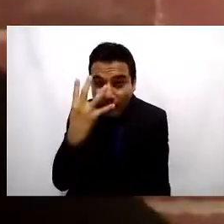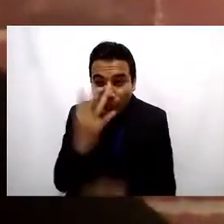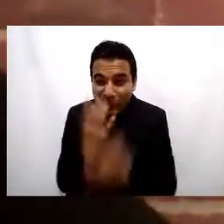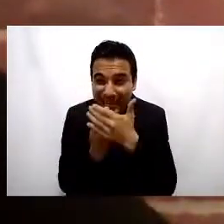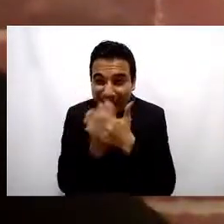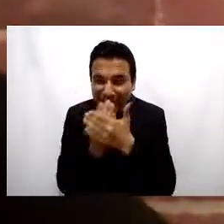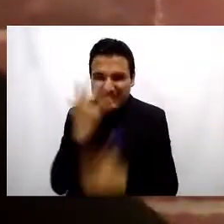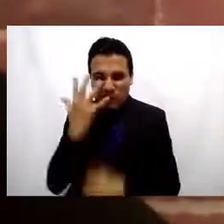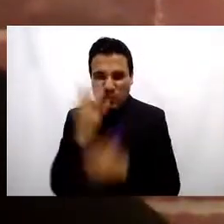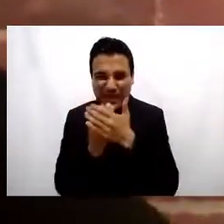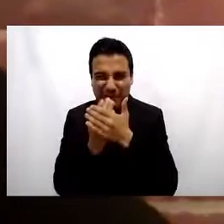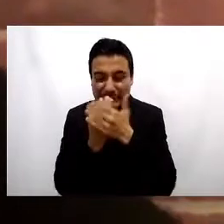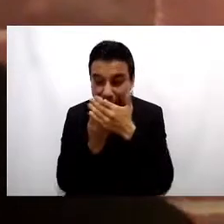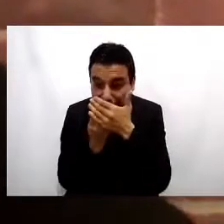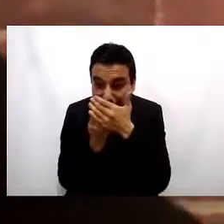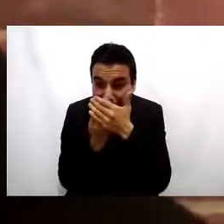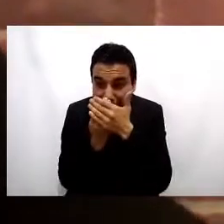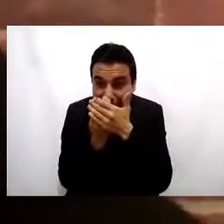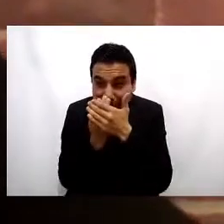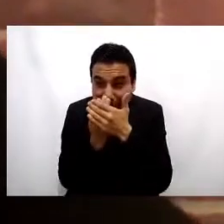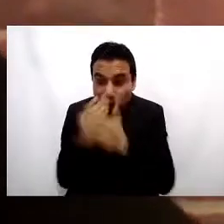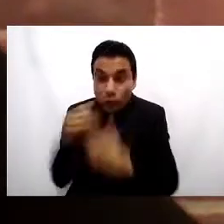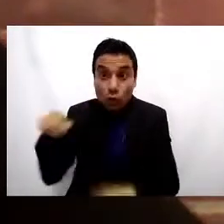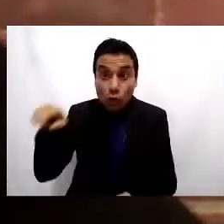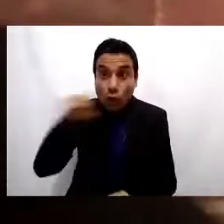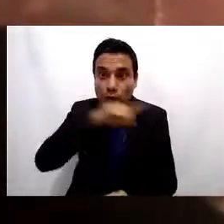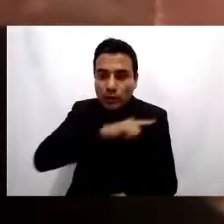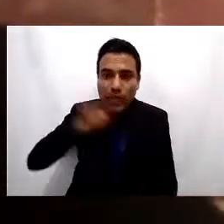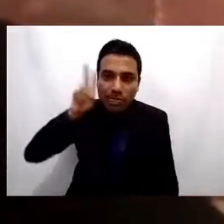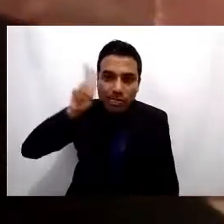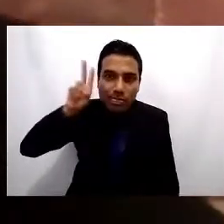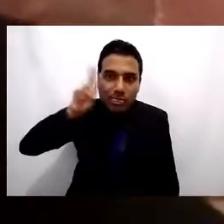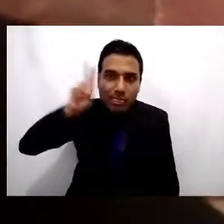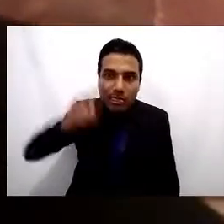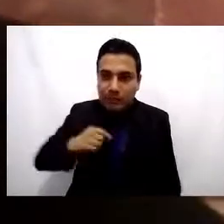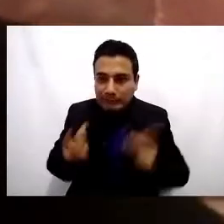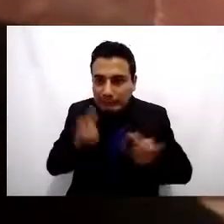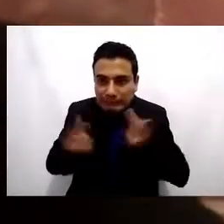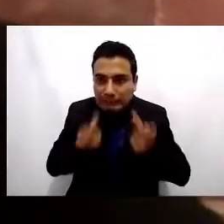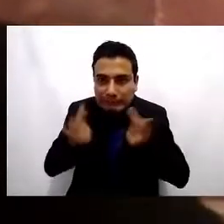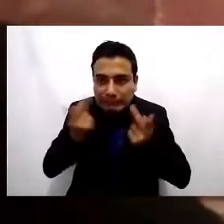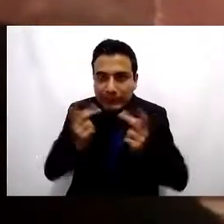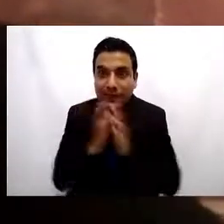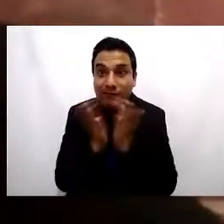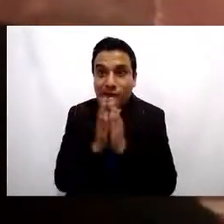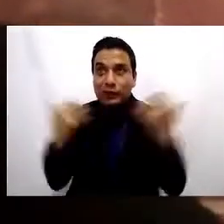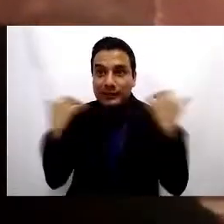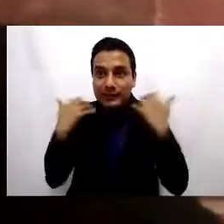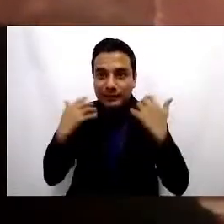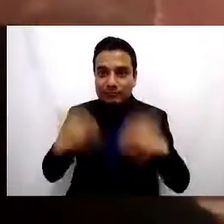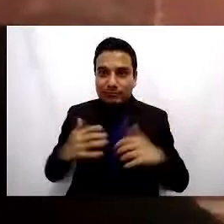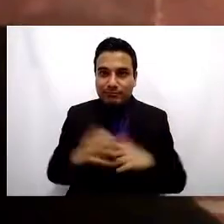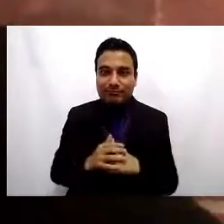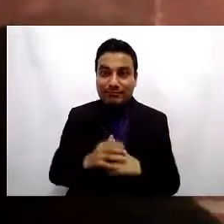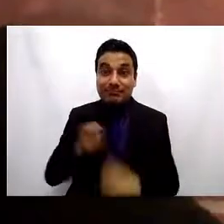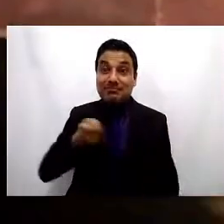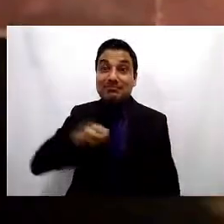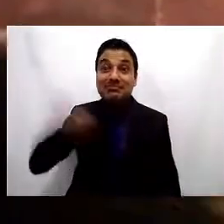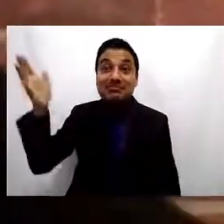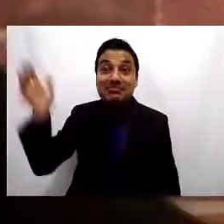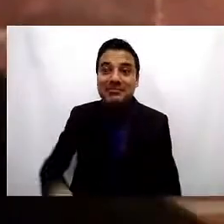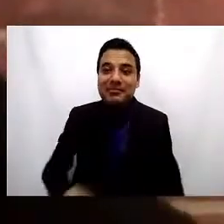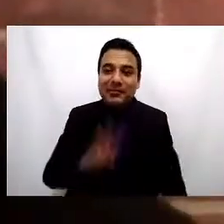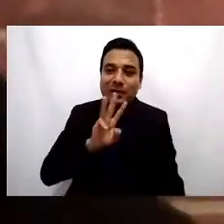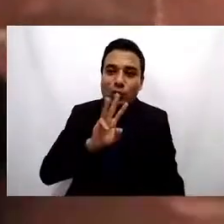de la mañana, enfebrecidos, haciéndole preguntas a Shakespeare, al que terminamos llamando el Willy